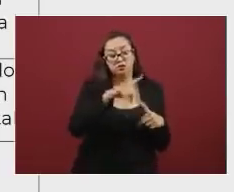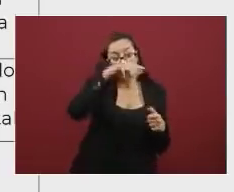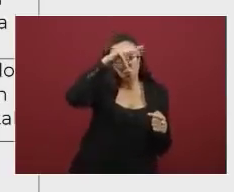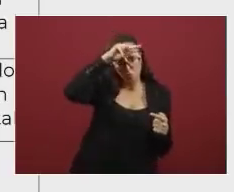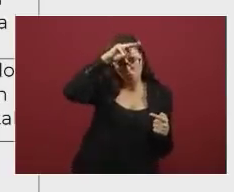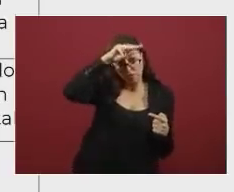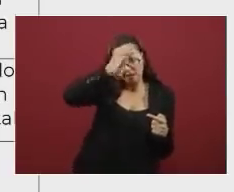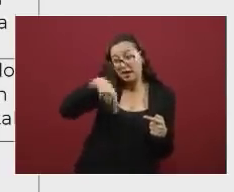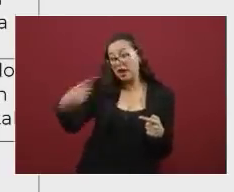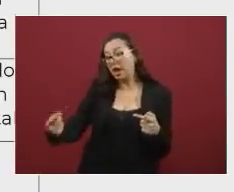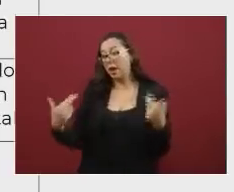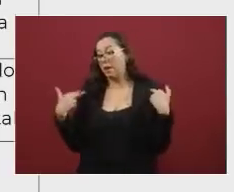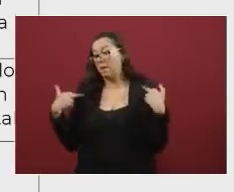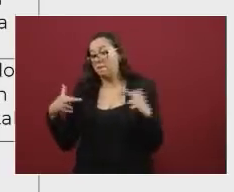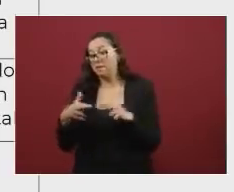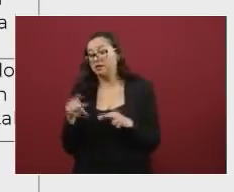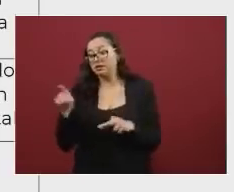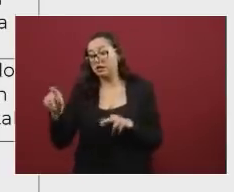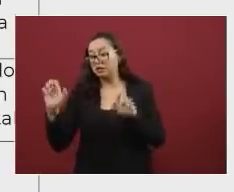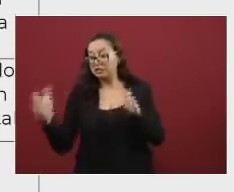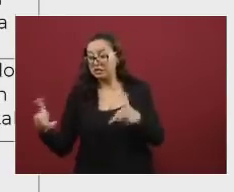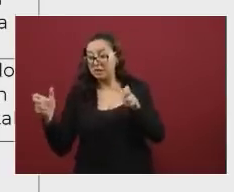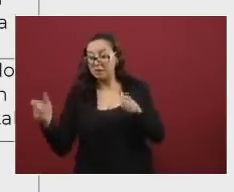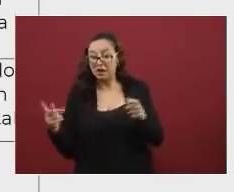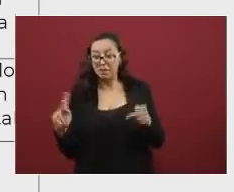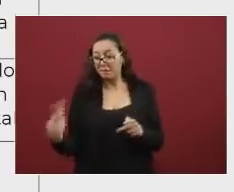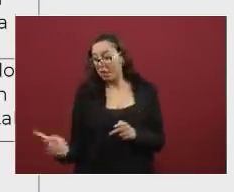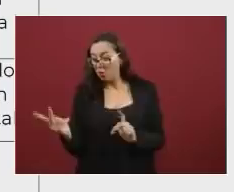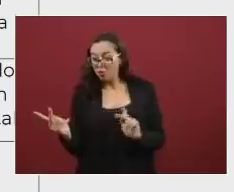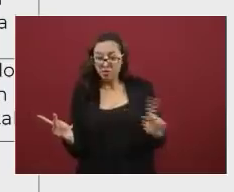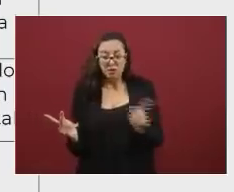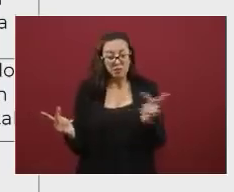que a la maestra de Motocintla Chiapas,